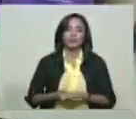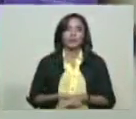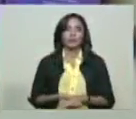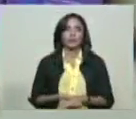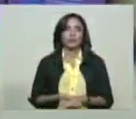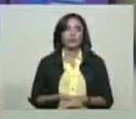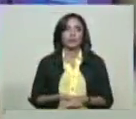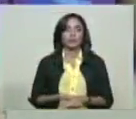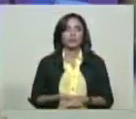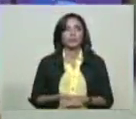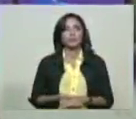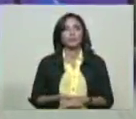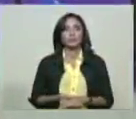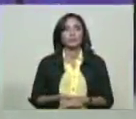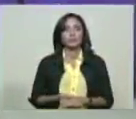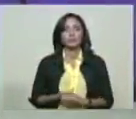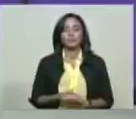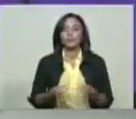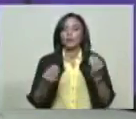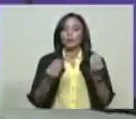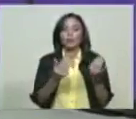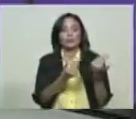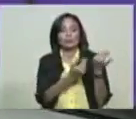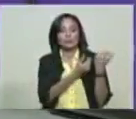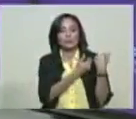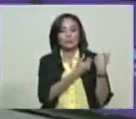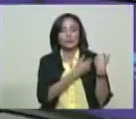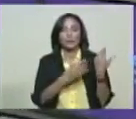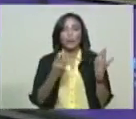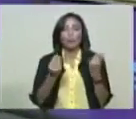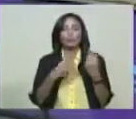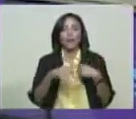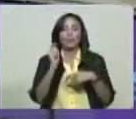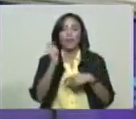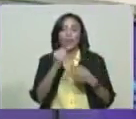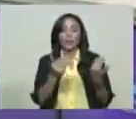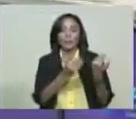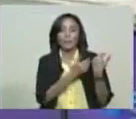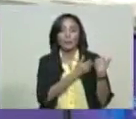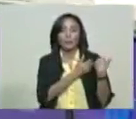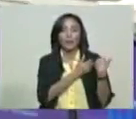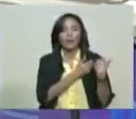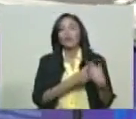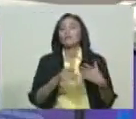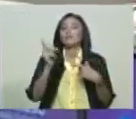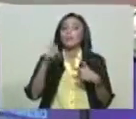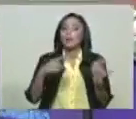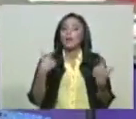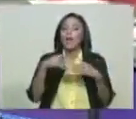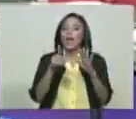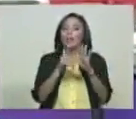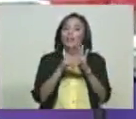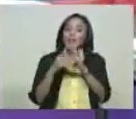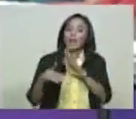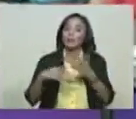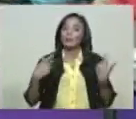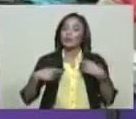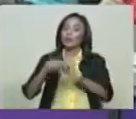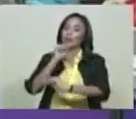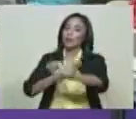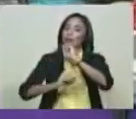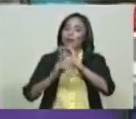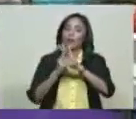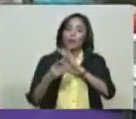creo que también tiene grandes tareas en él en el camino de blindar los derechos fundamentales del pueblo